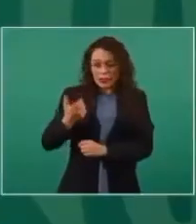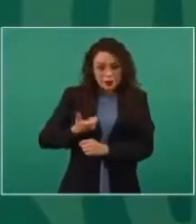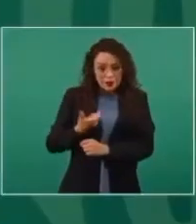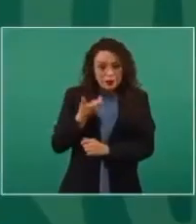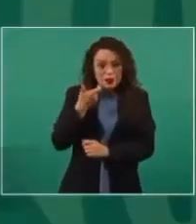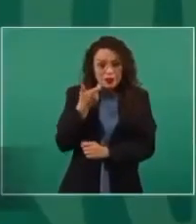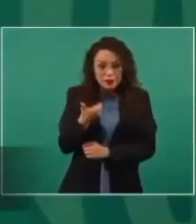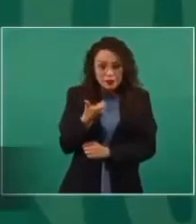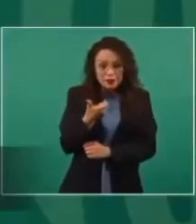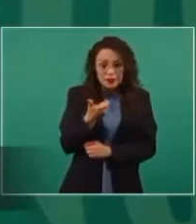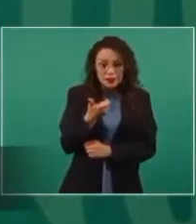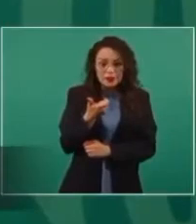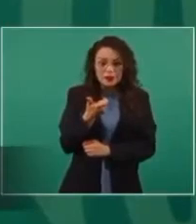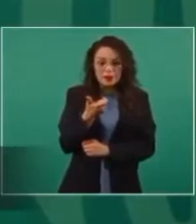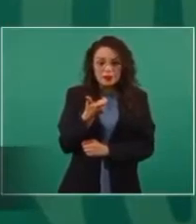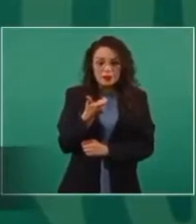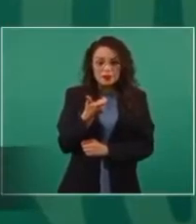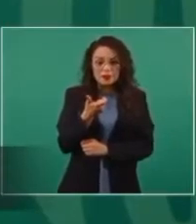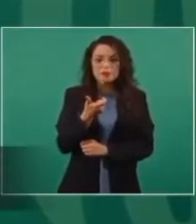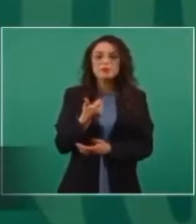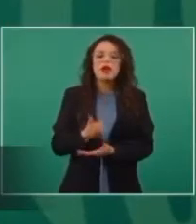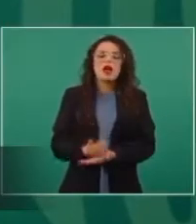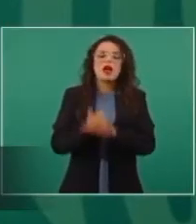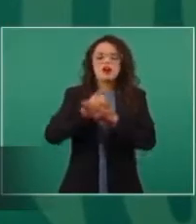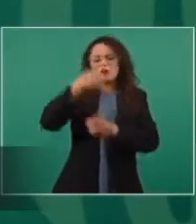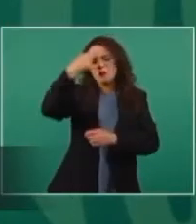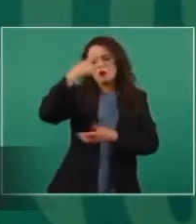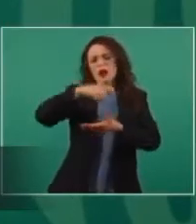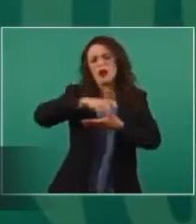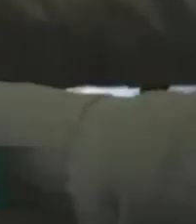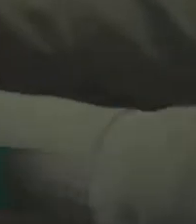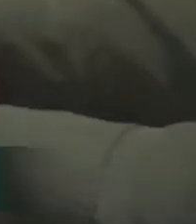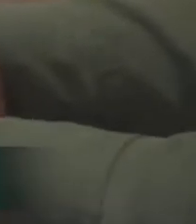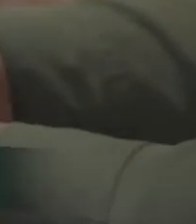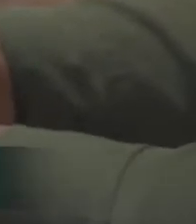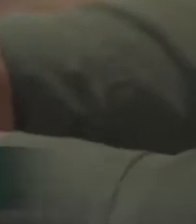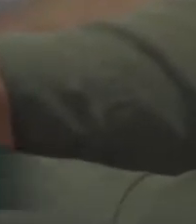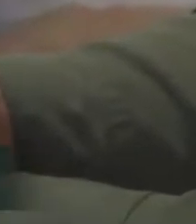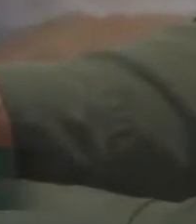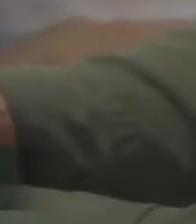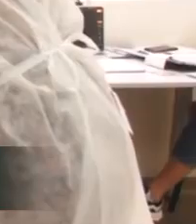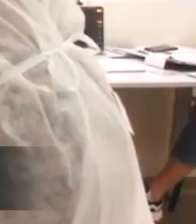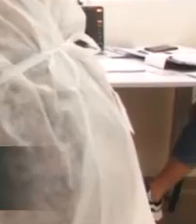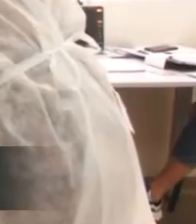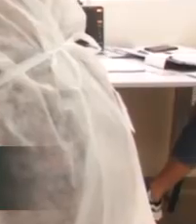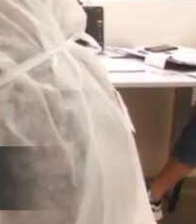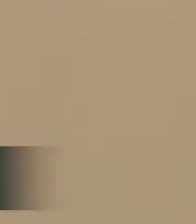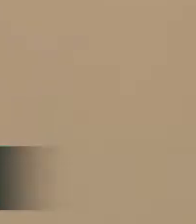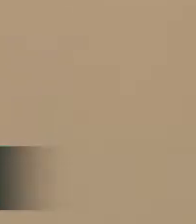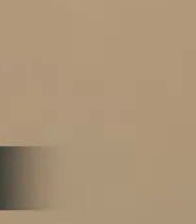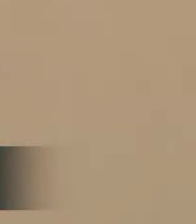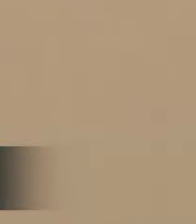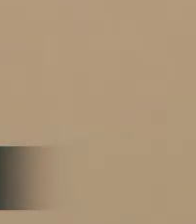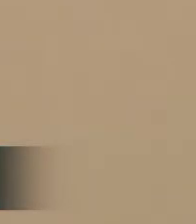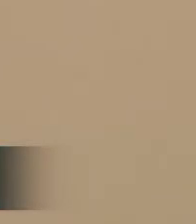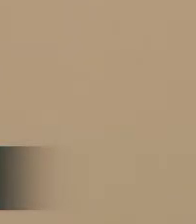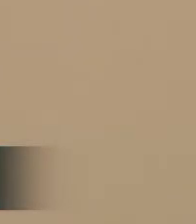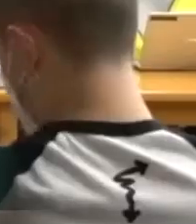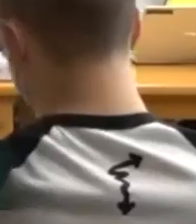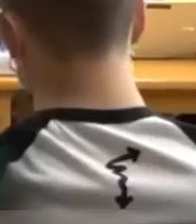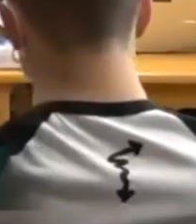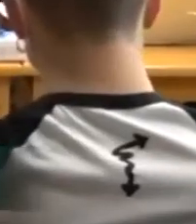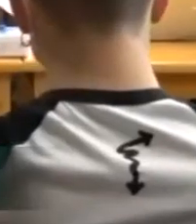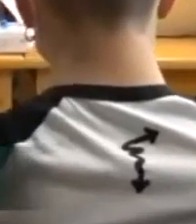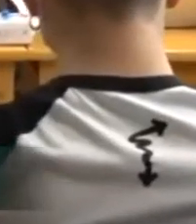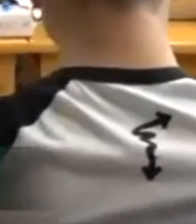El presidente Andrés Manuel López Obrador dijo hoy que al cierre de mayo México tendrá 40 millones de vacunas contra COVID-19 y